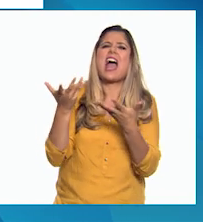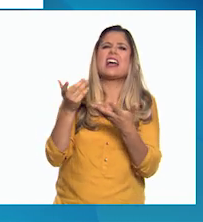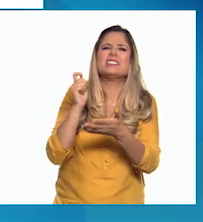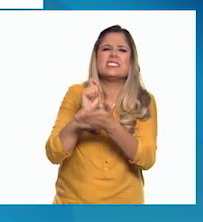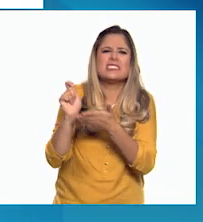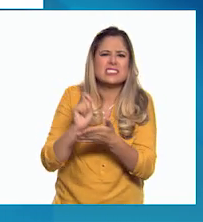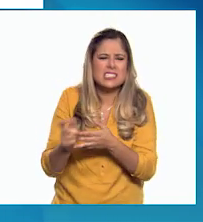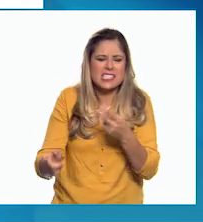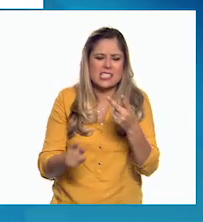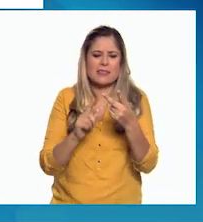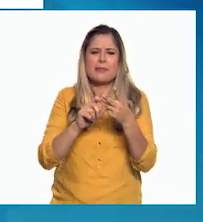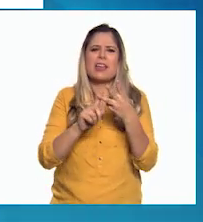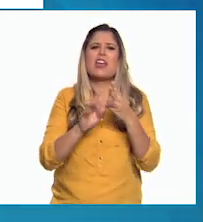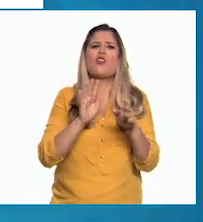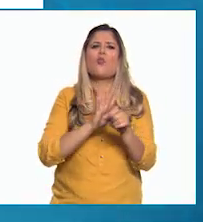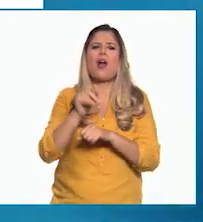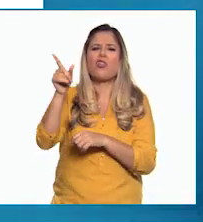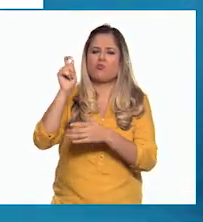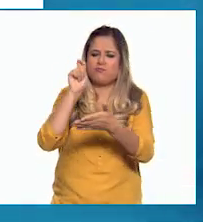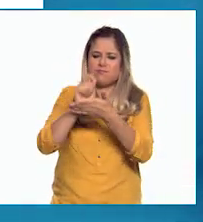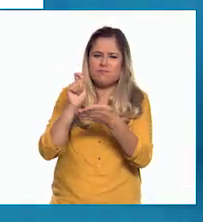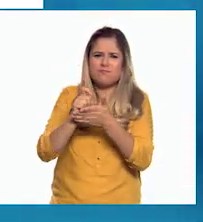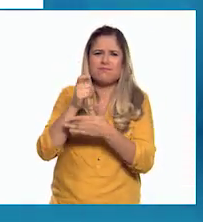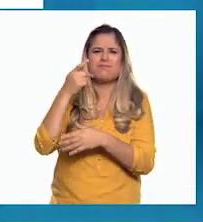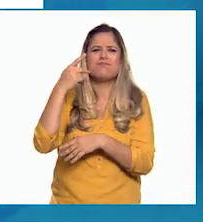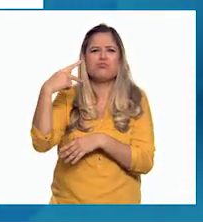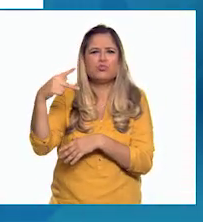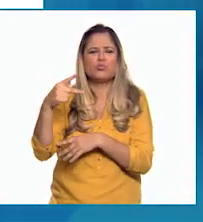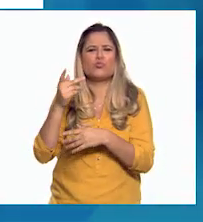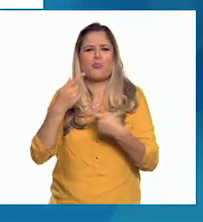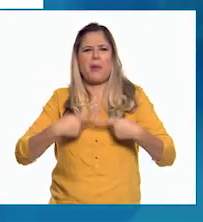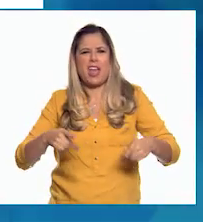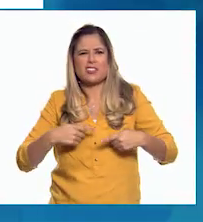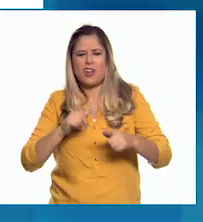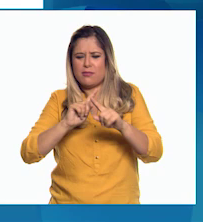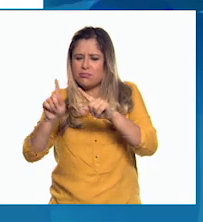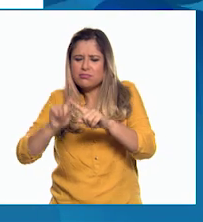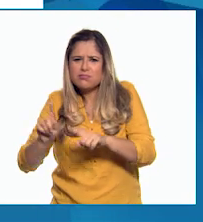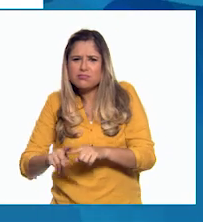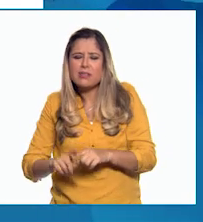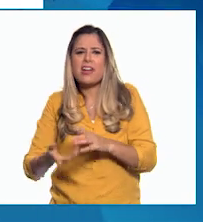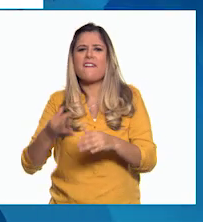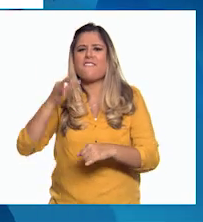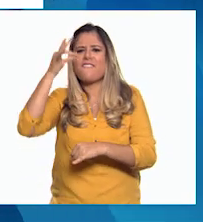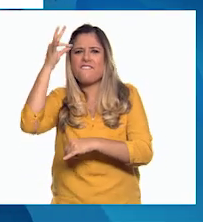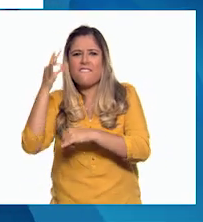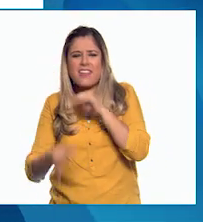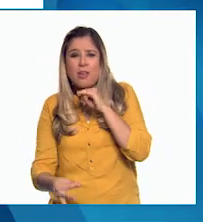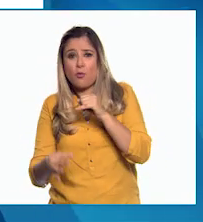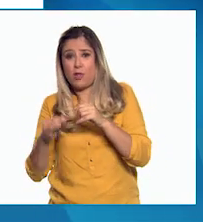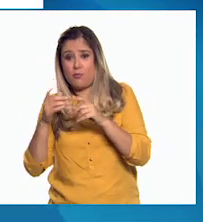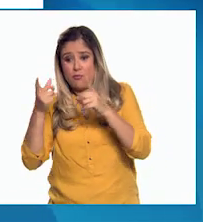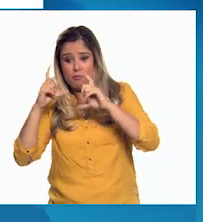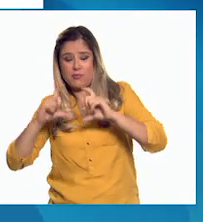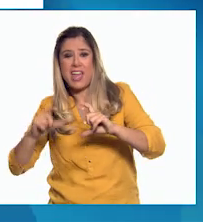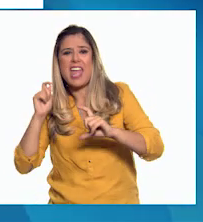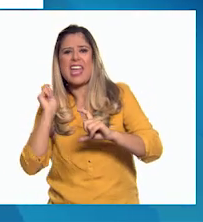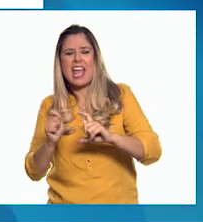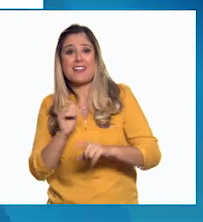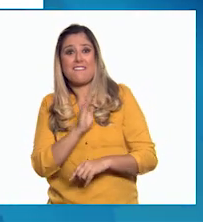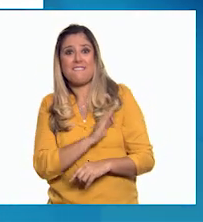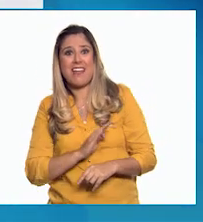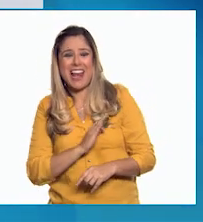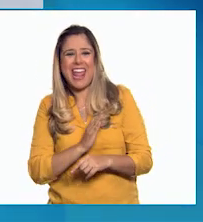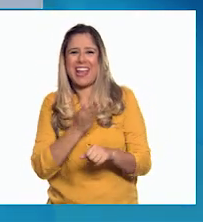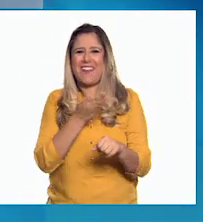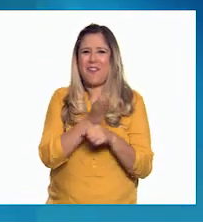de personajes y escenarios describe? ¿A qué finales recurre? Felices, trágicos, cómicos,